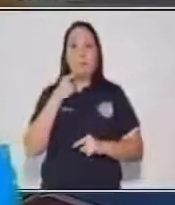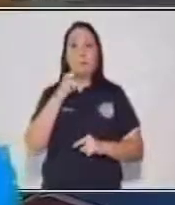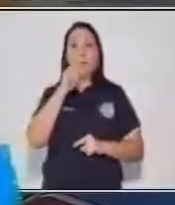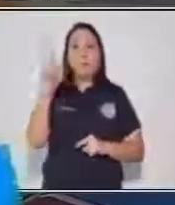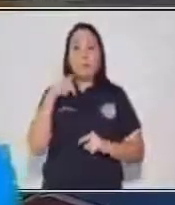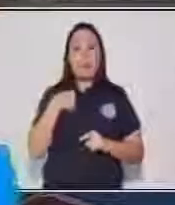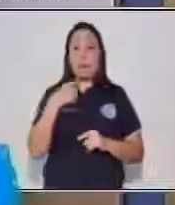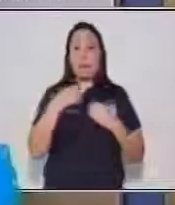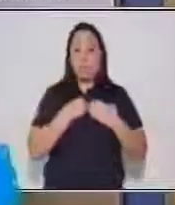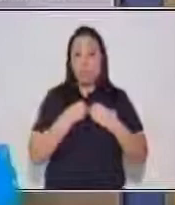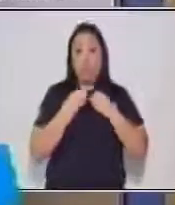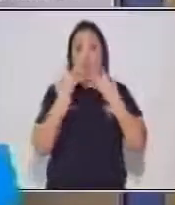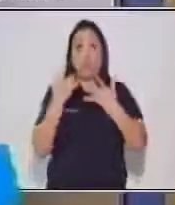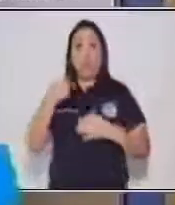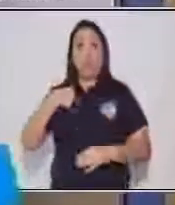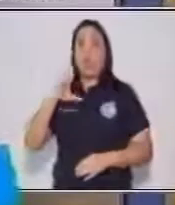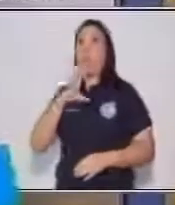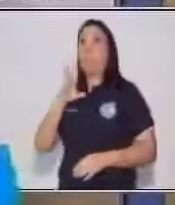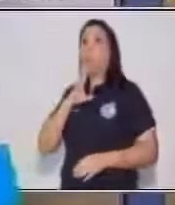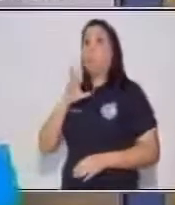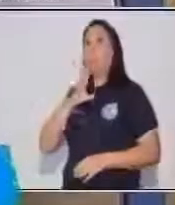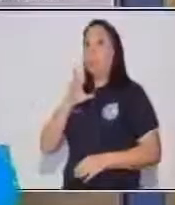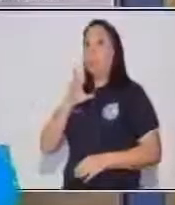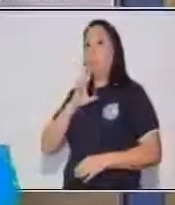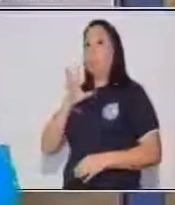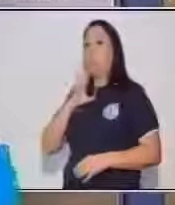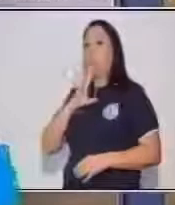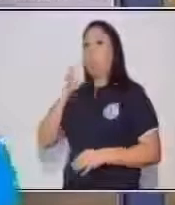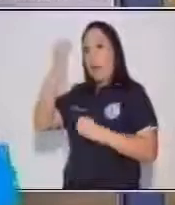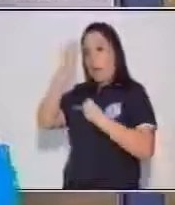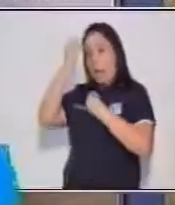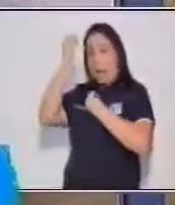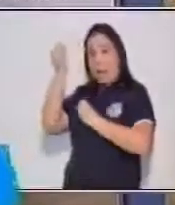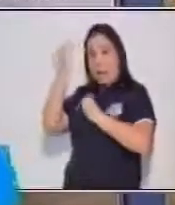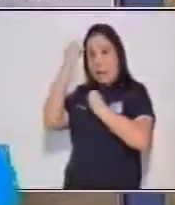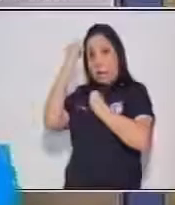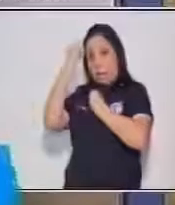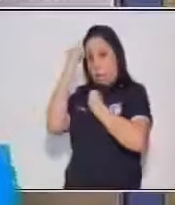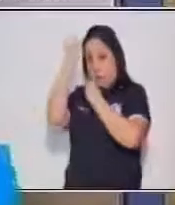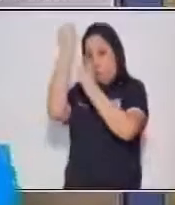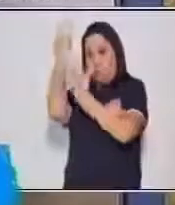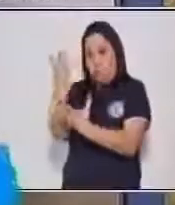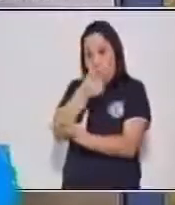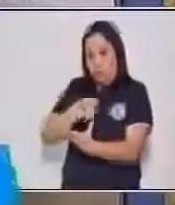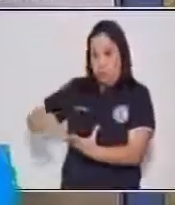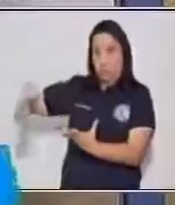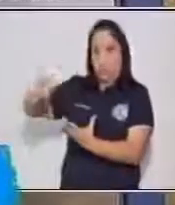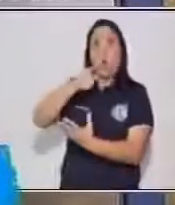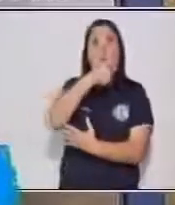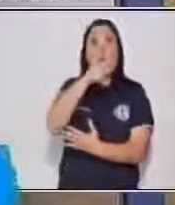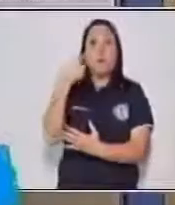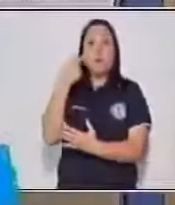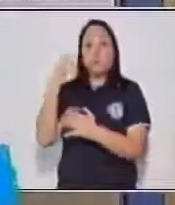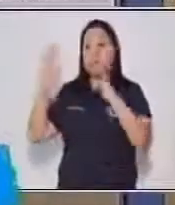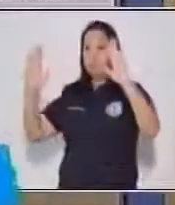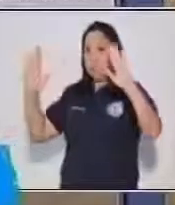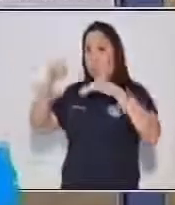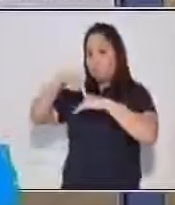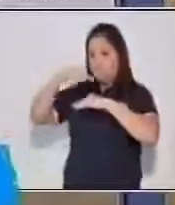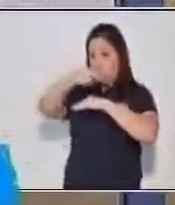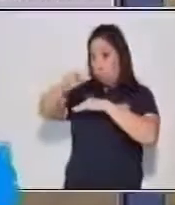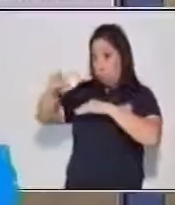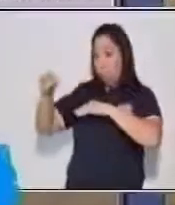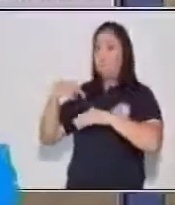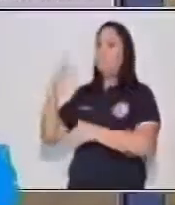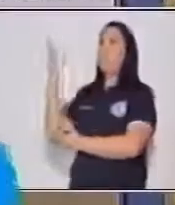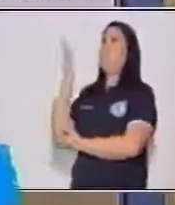una transmisión oral y presencial de la información. ¿Por qué? Porque tú vas a estar frente a un público, a una audiencia a la